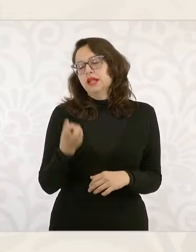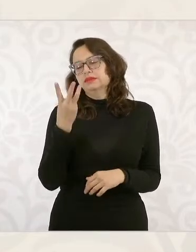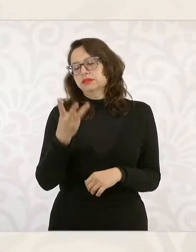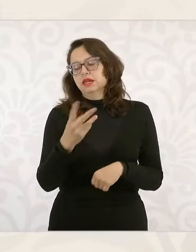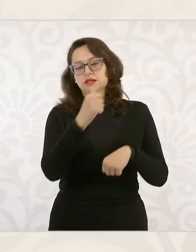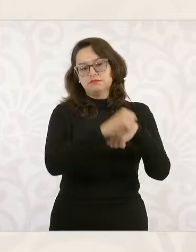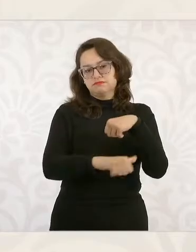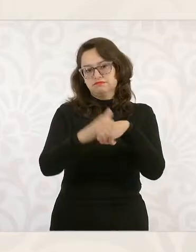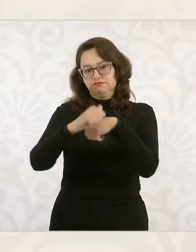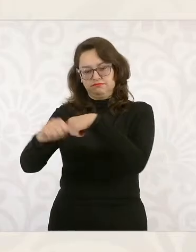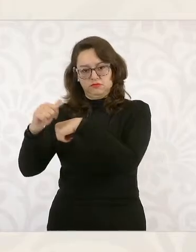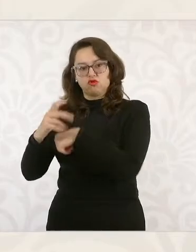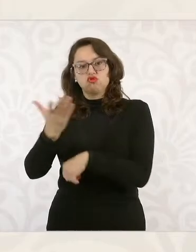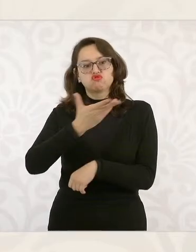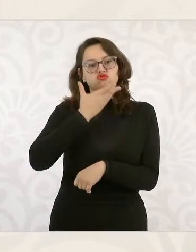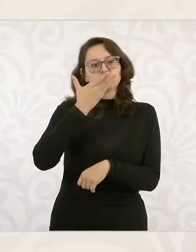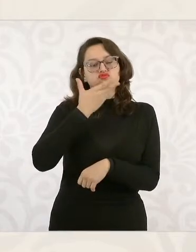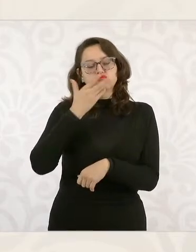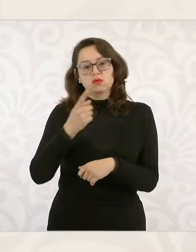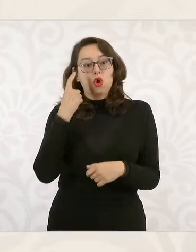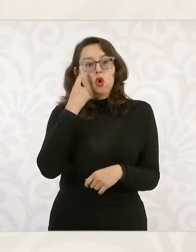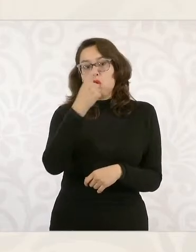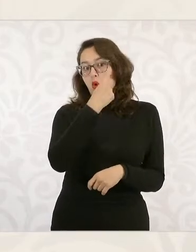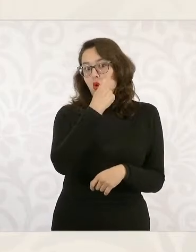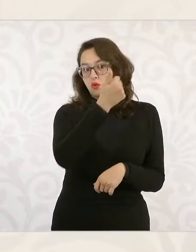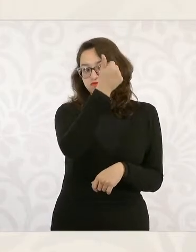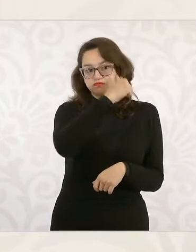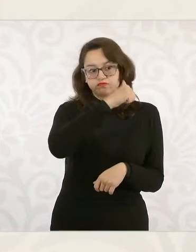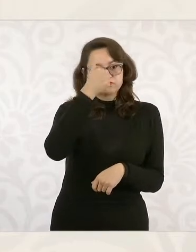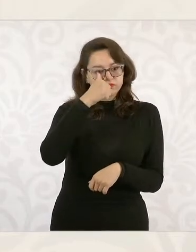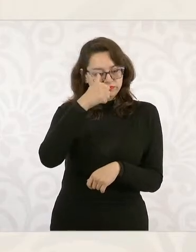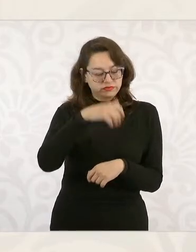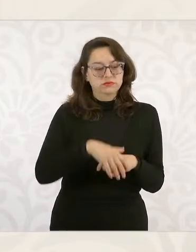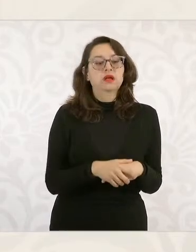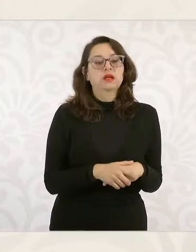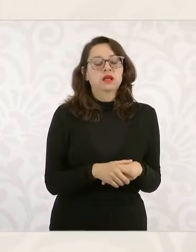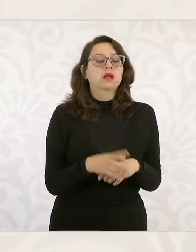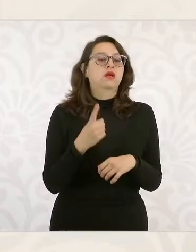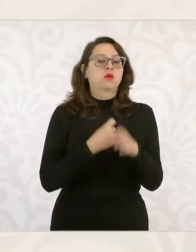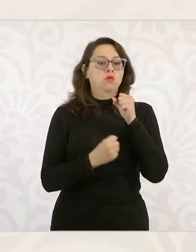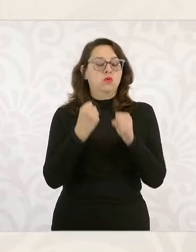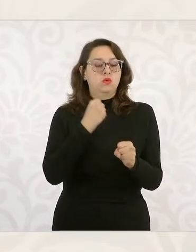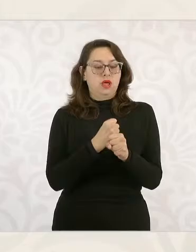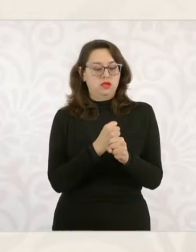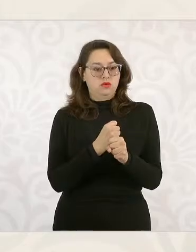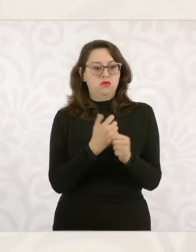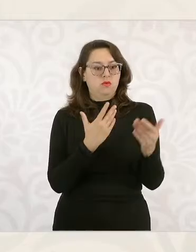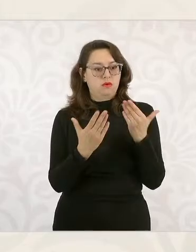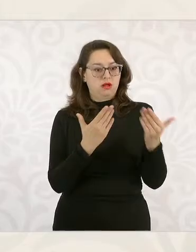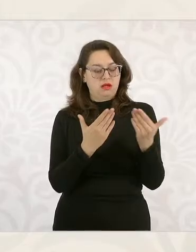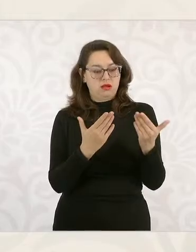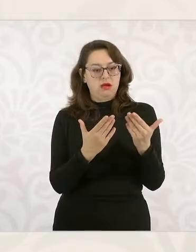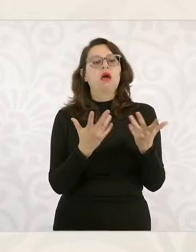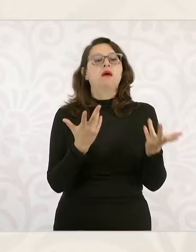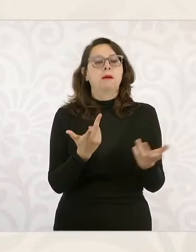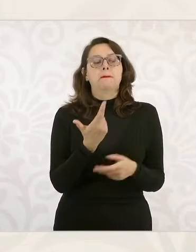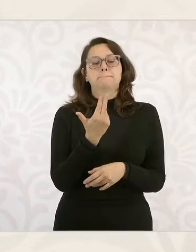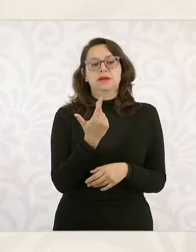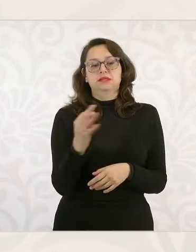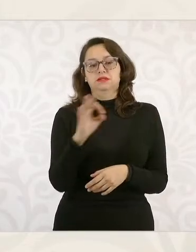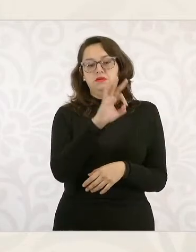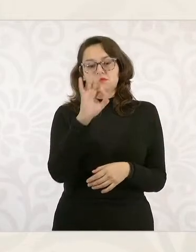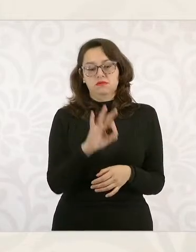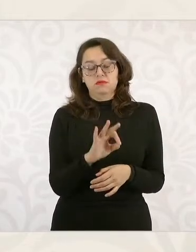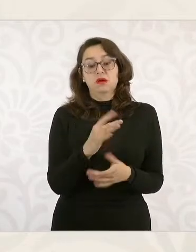Las cataratas, por ejemplo, aumentamos en 25% con respecto al año pasado, y con una disminución de 12 días de